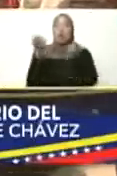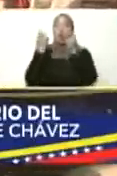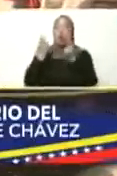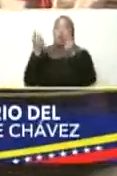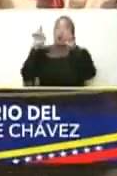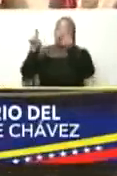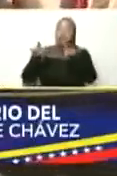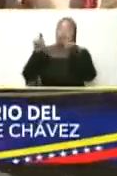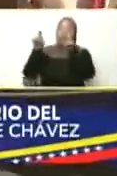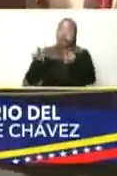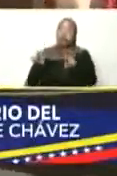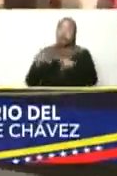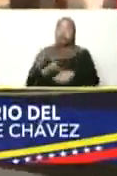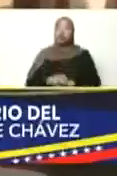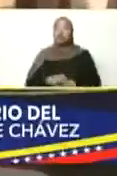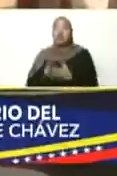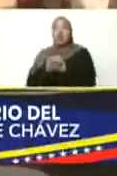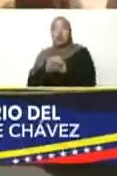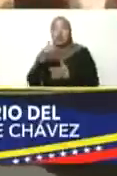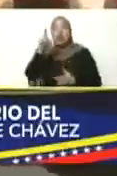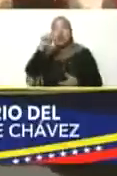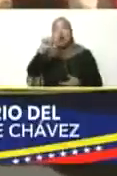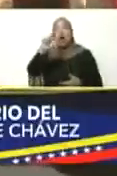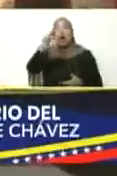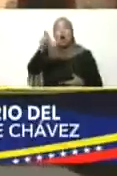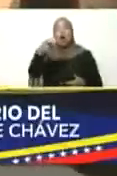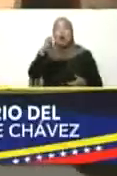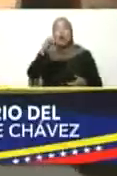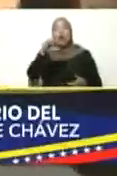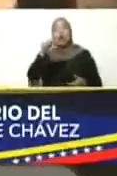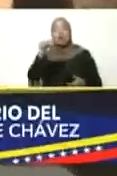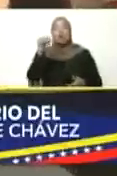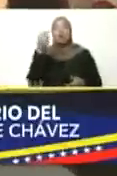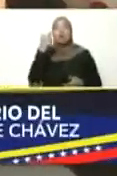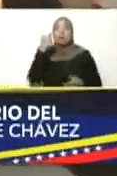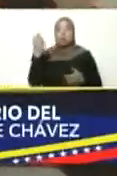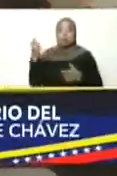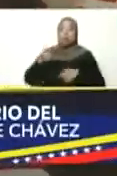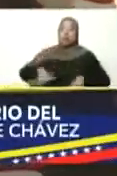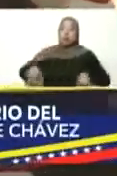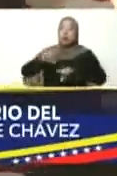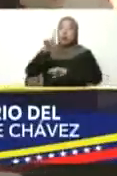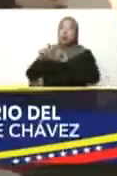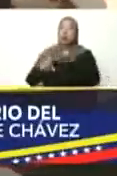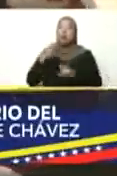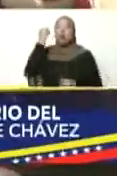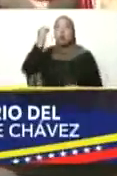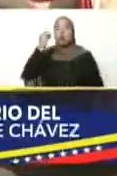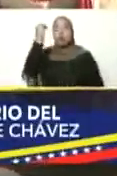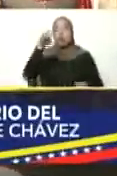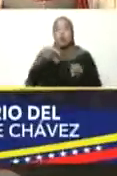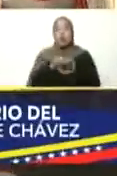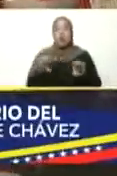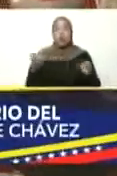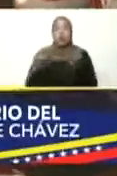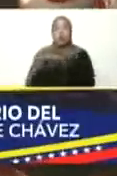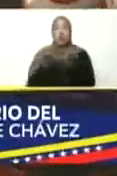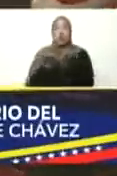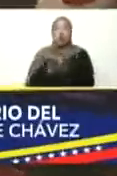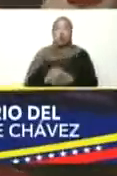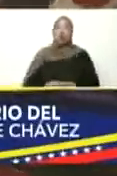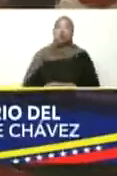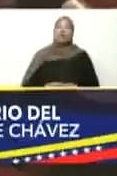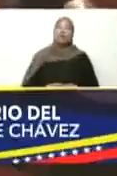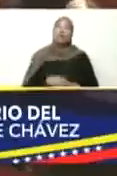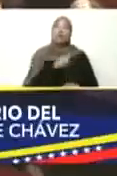Ángel. Bueno, tiene el espacio para construir un complejo educativo, como nos explicaba uno